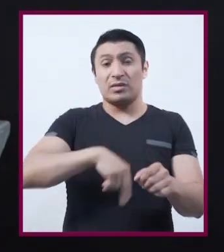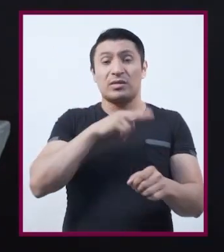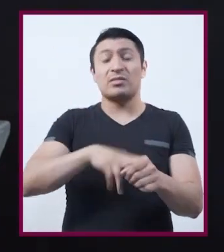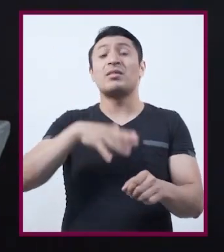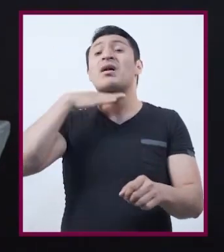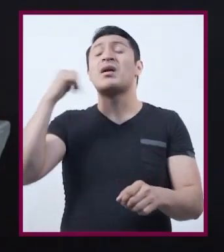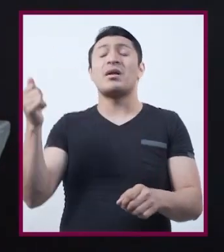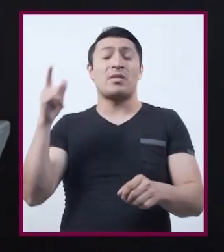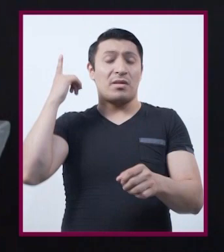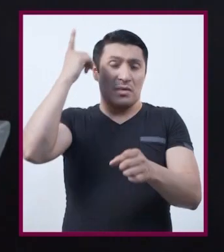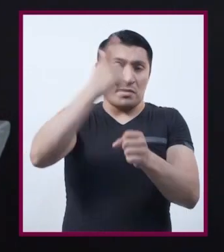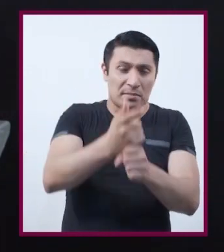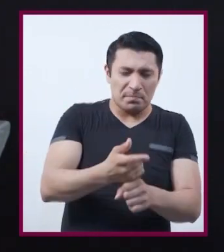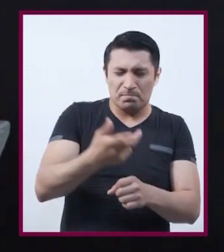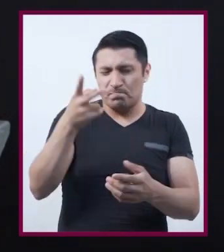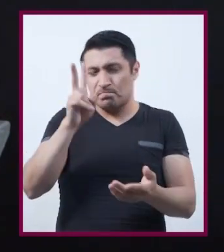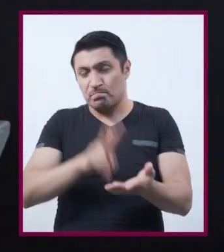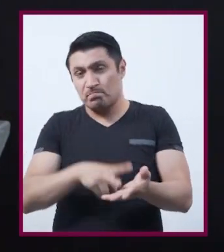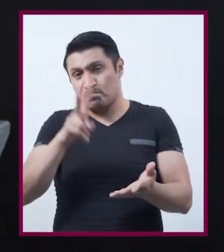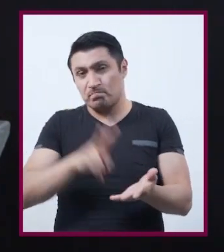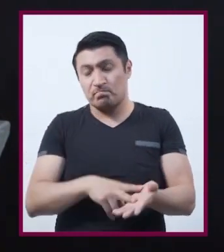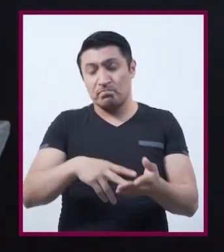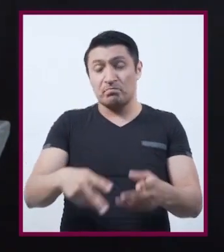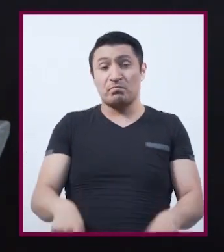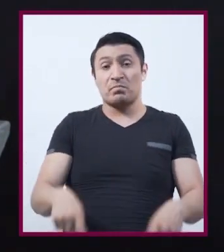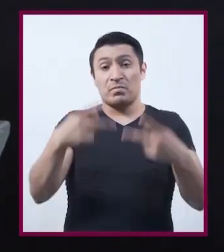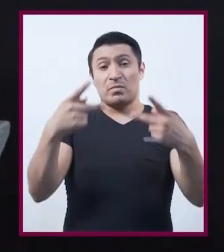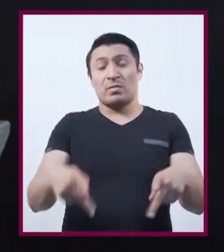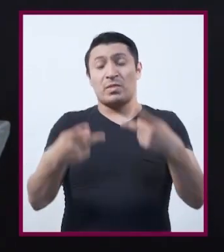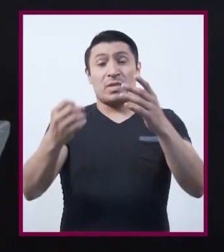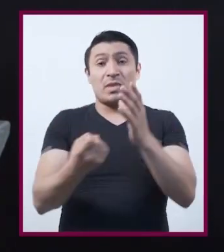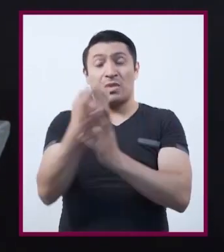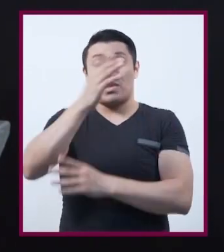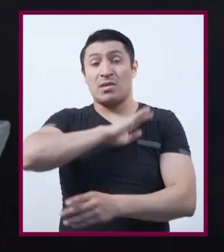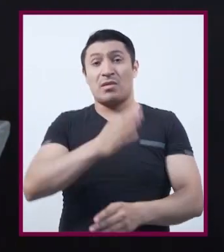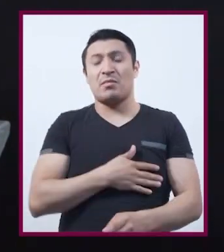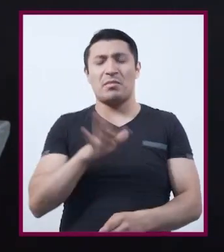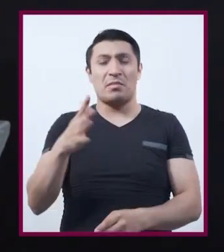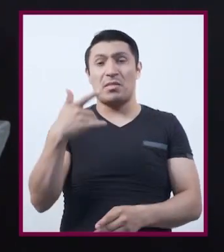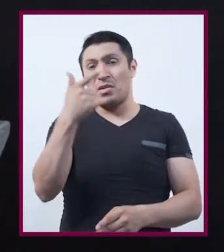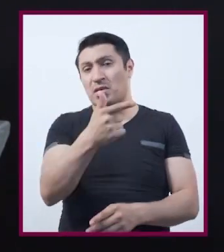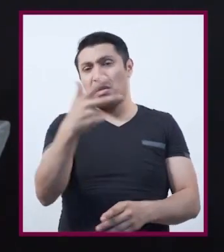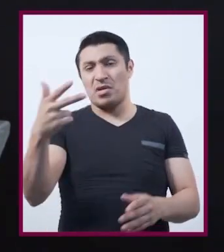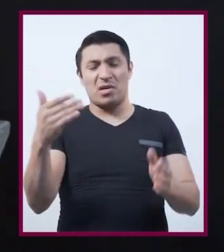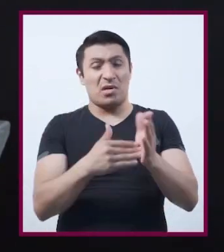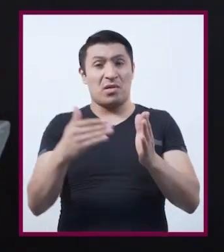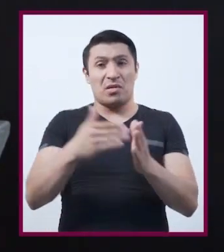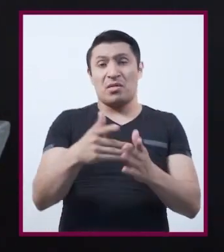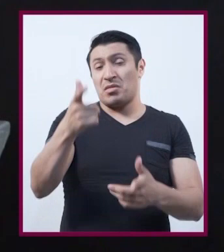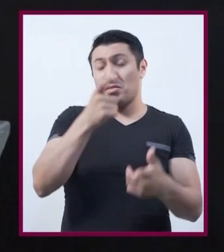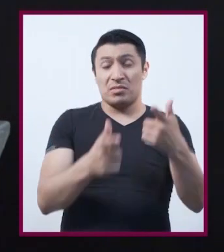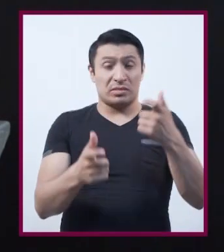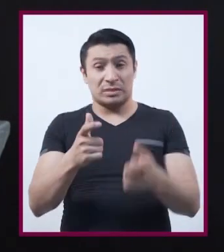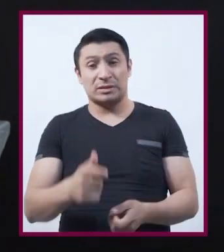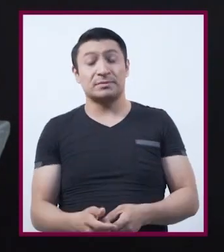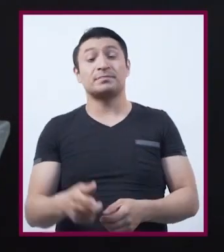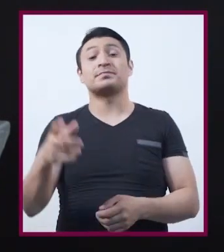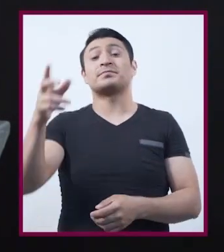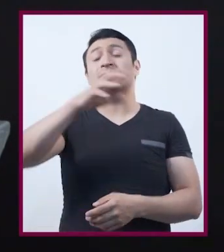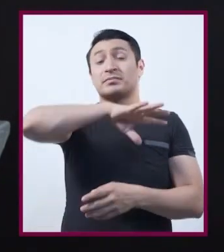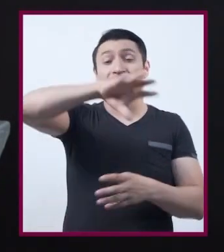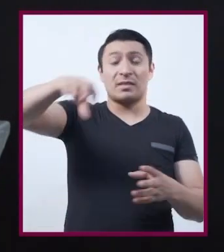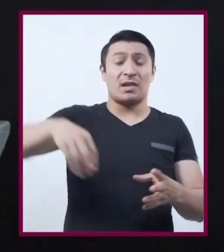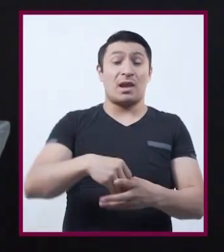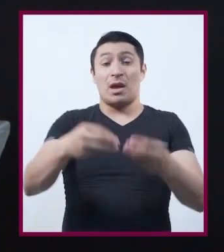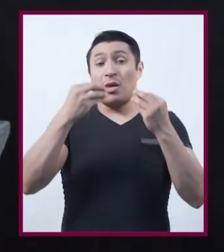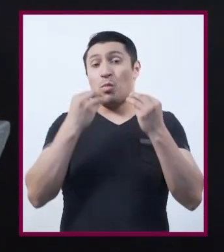a los obrajes textiles, talleres especializados en elaborar paños, tela de algodón y lienzos.